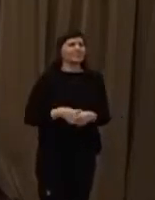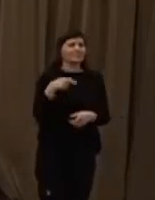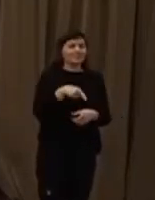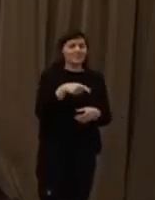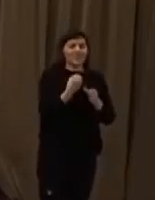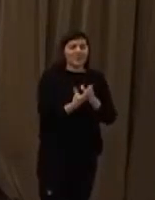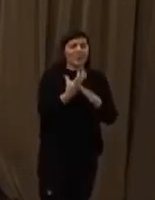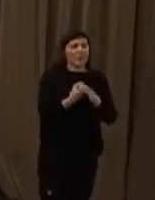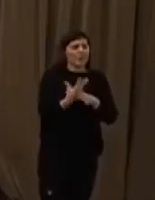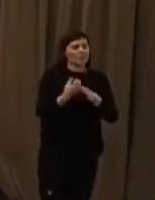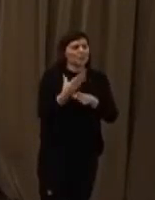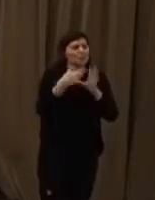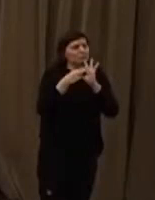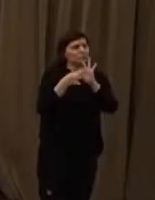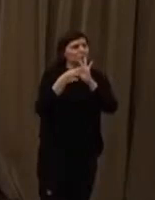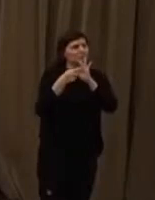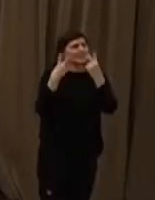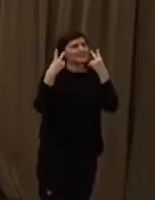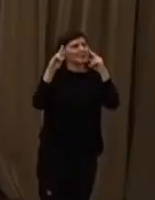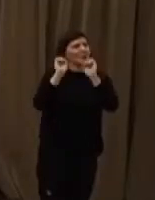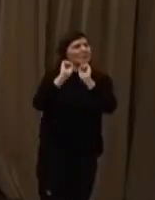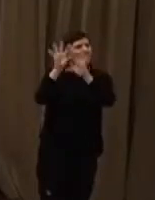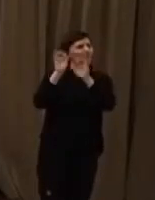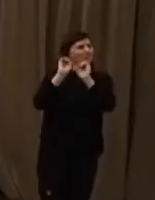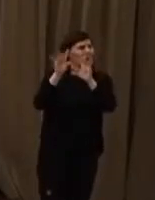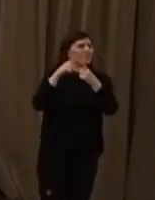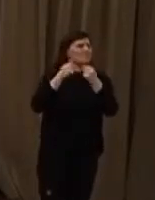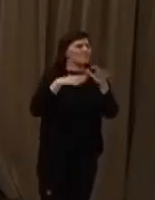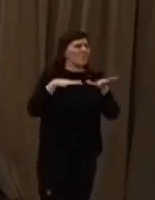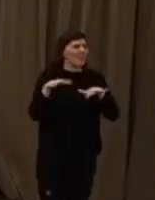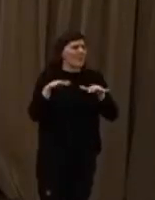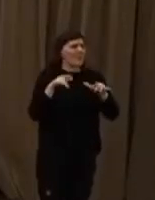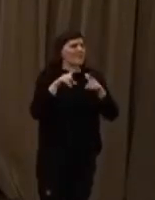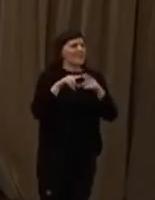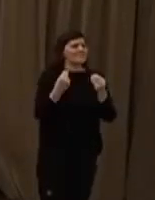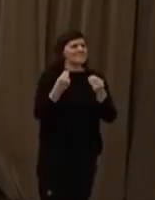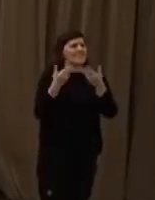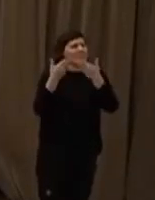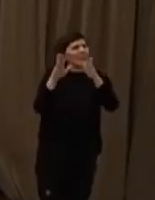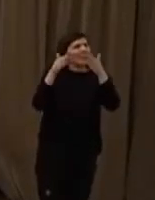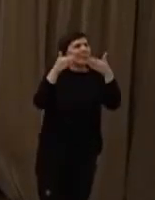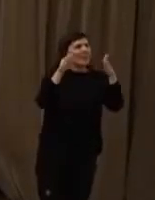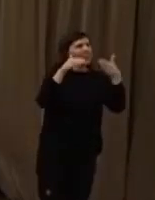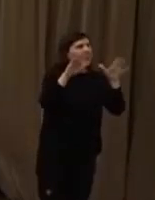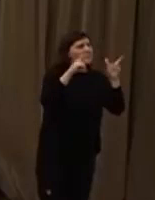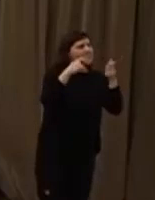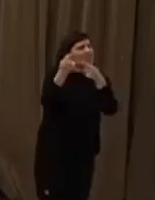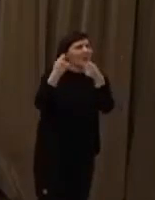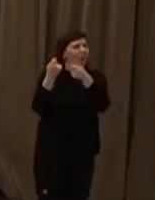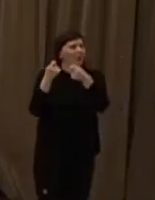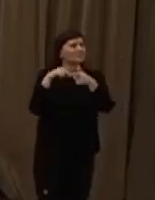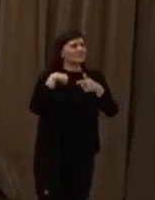vinculada a una exportación es la que nos moviliza a abrir las puertas de mercados con los cuales